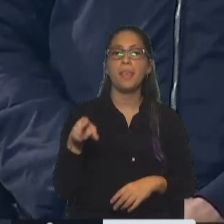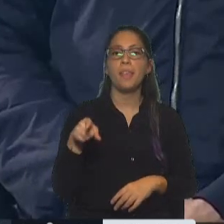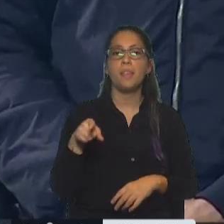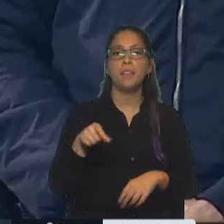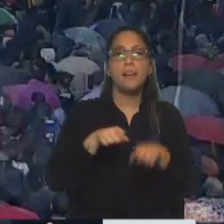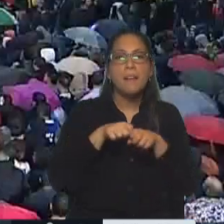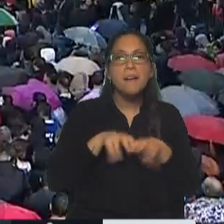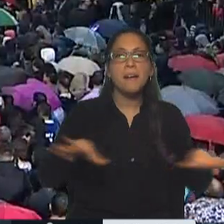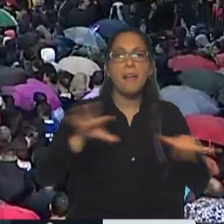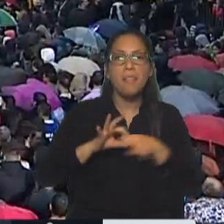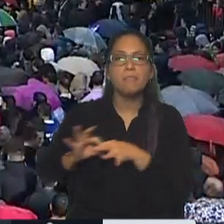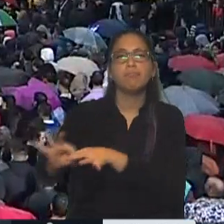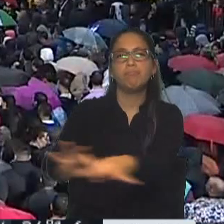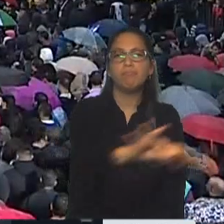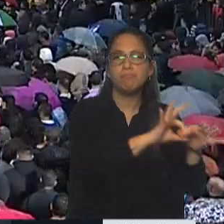social de inclusión